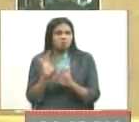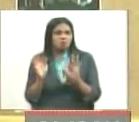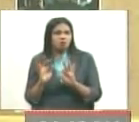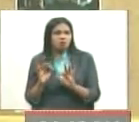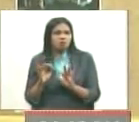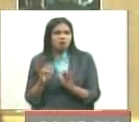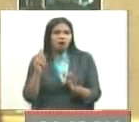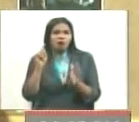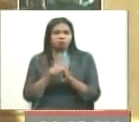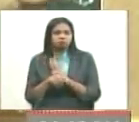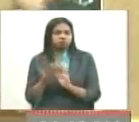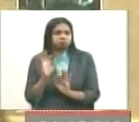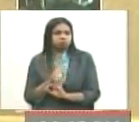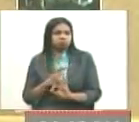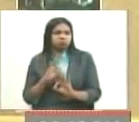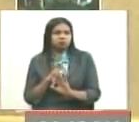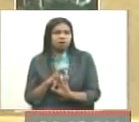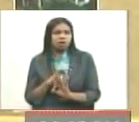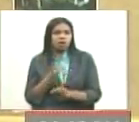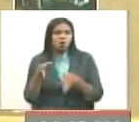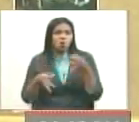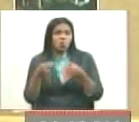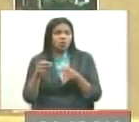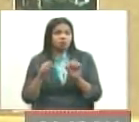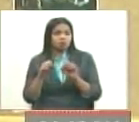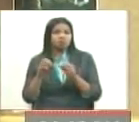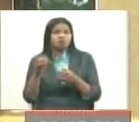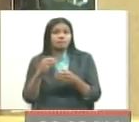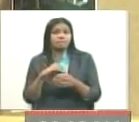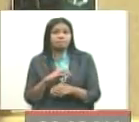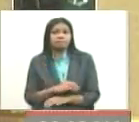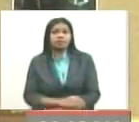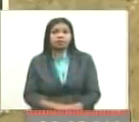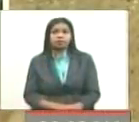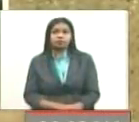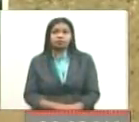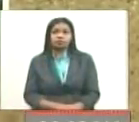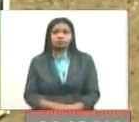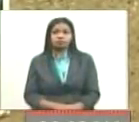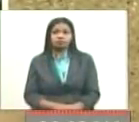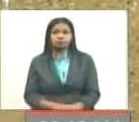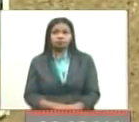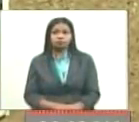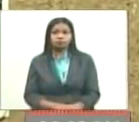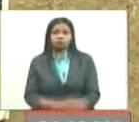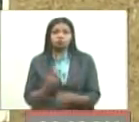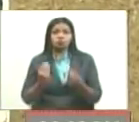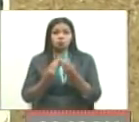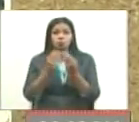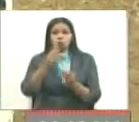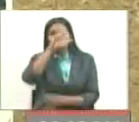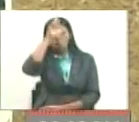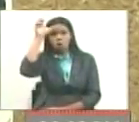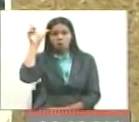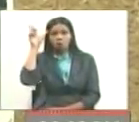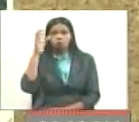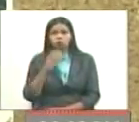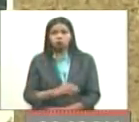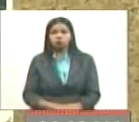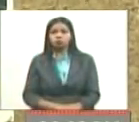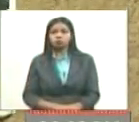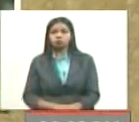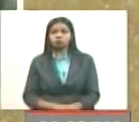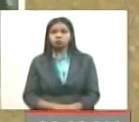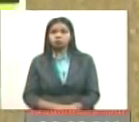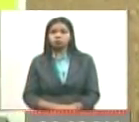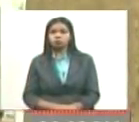inmunidad parlamentaria y el juicio sigue. Entonces este es uno, ¿eh? Aquí está, en el distrito de Altamira, junto con el monstruo mayor.